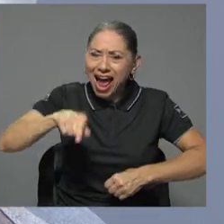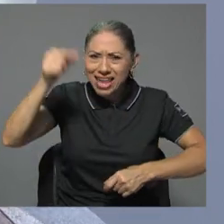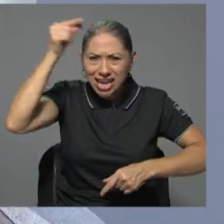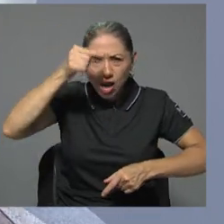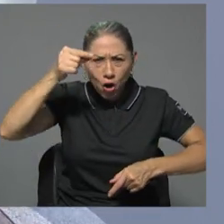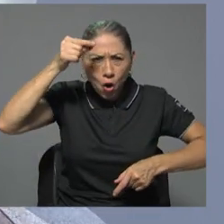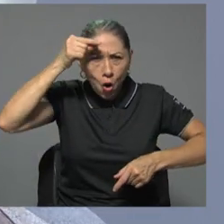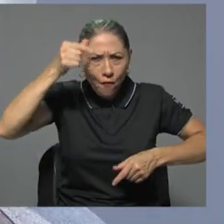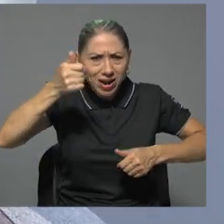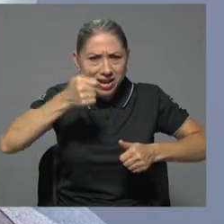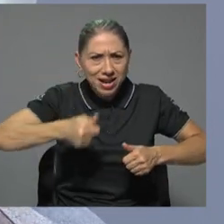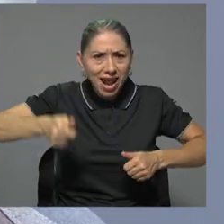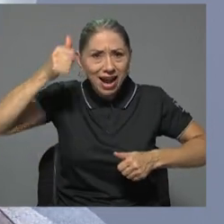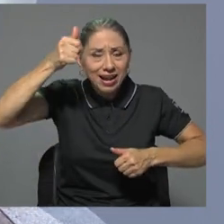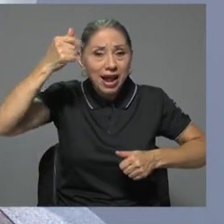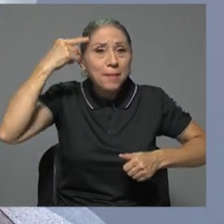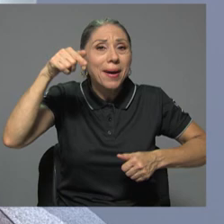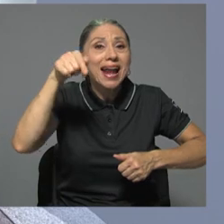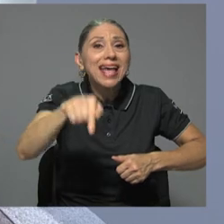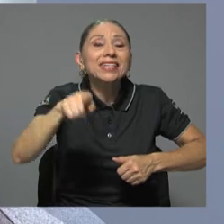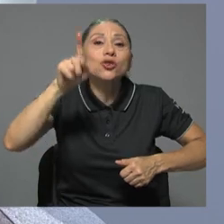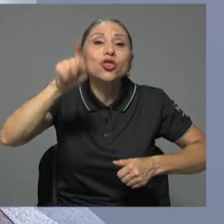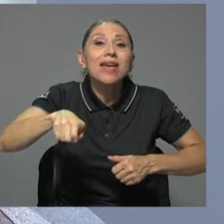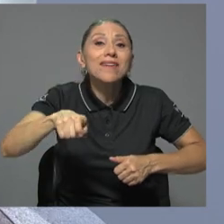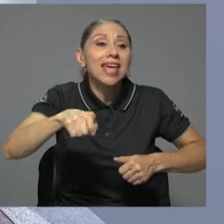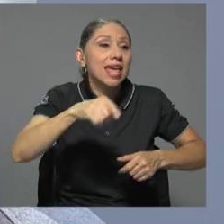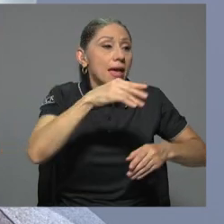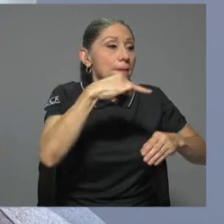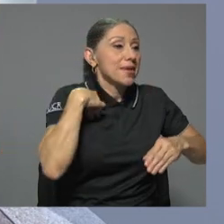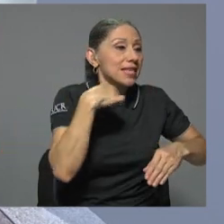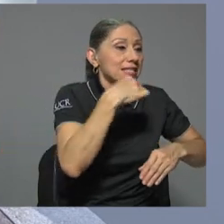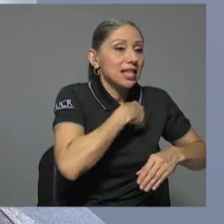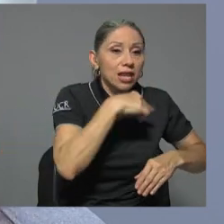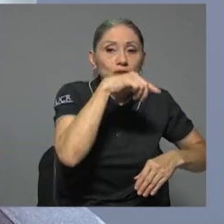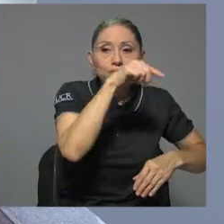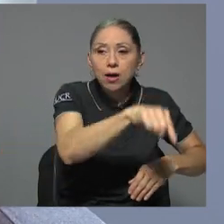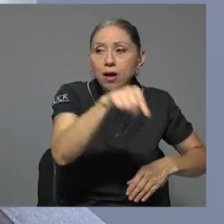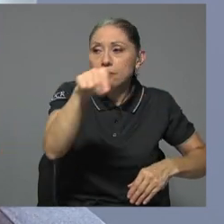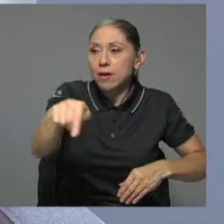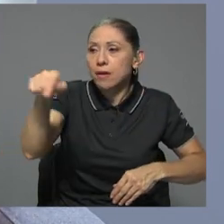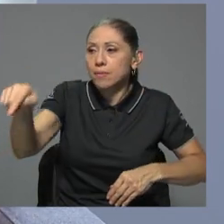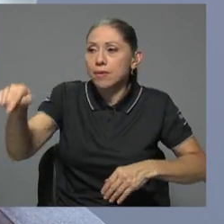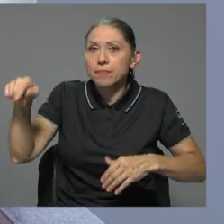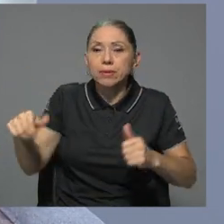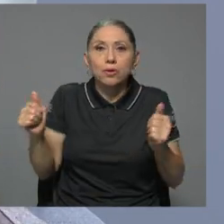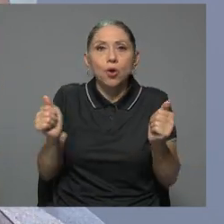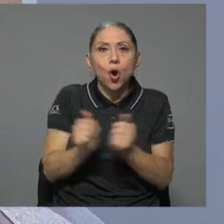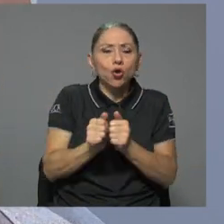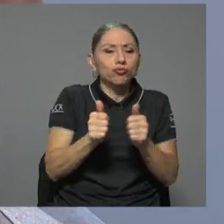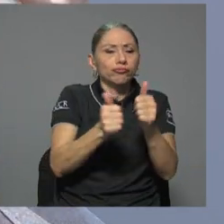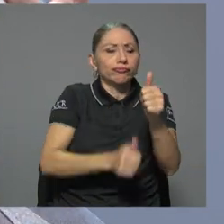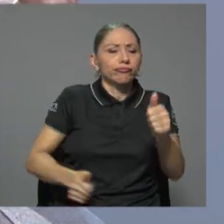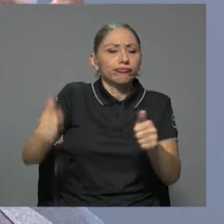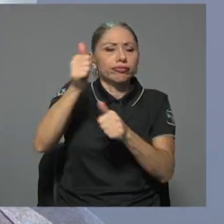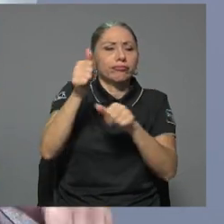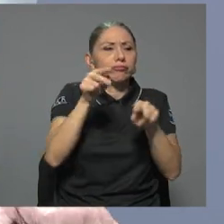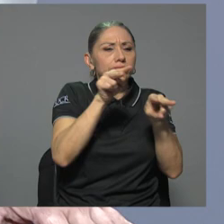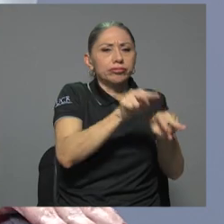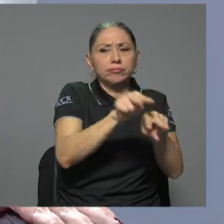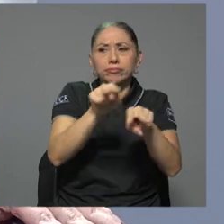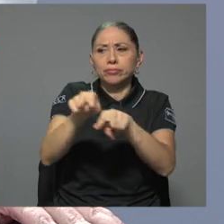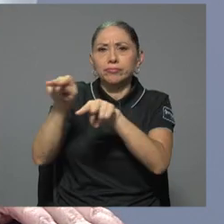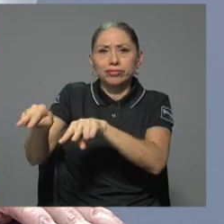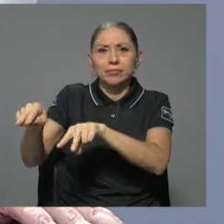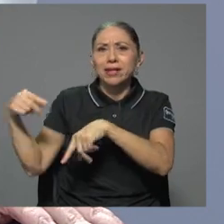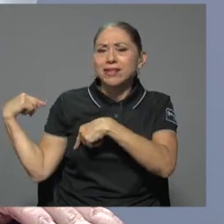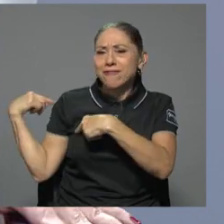rectorías en cada min como corresponde que es lo que también ha faltado muchísimo en evidentemente en materia